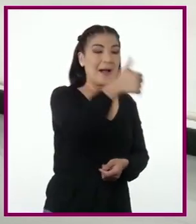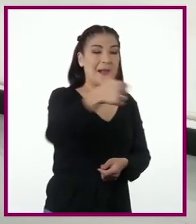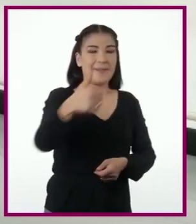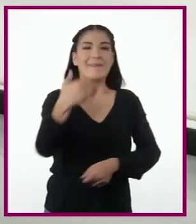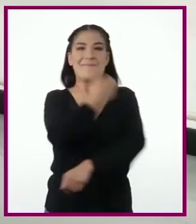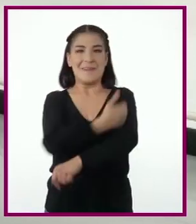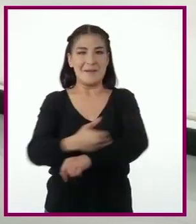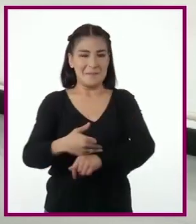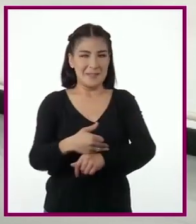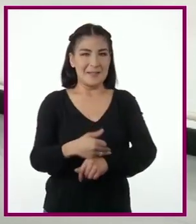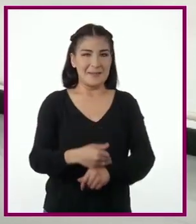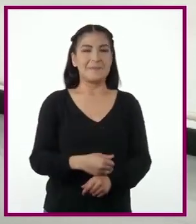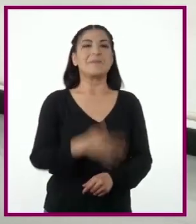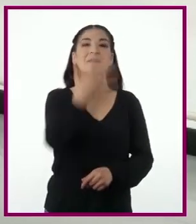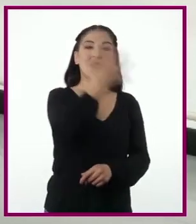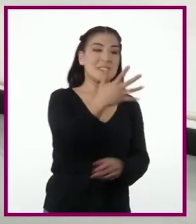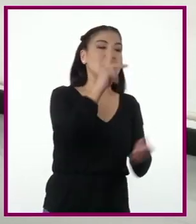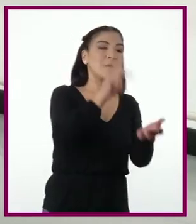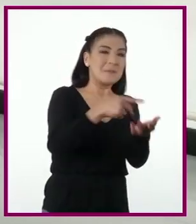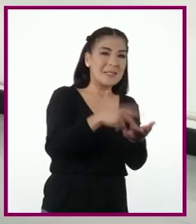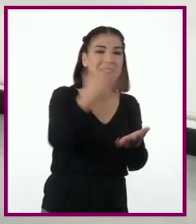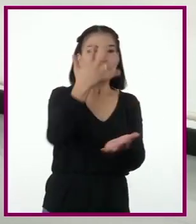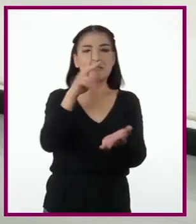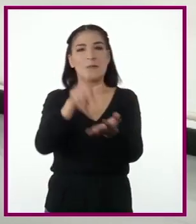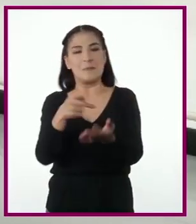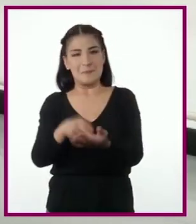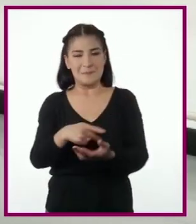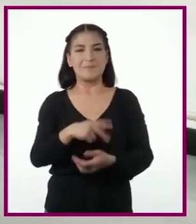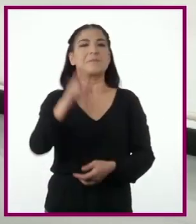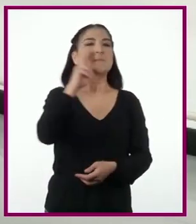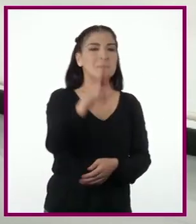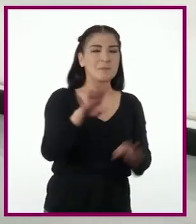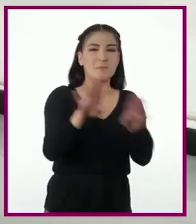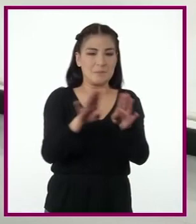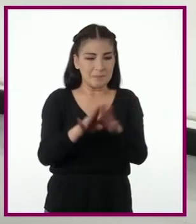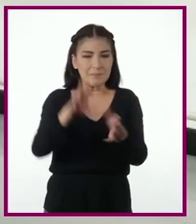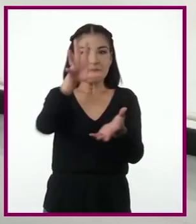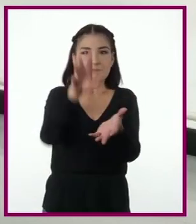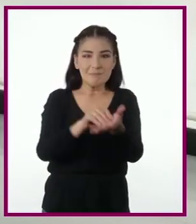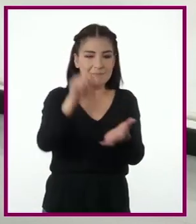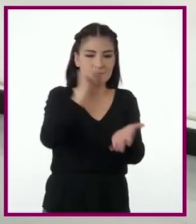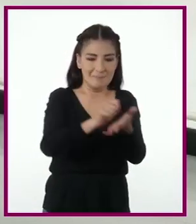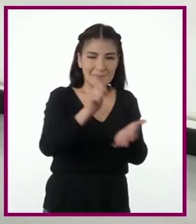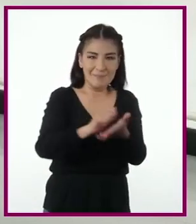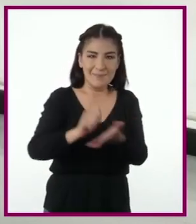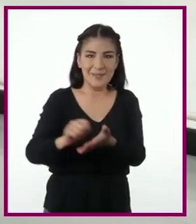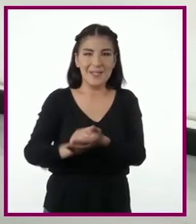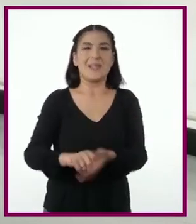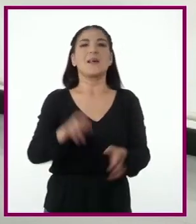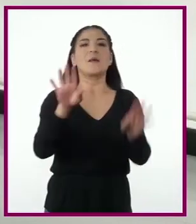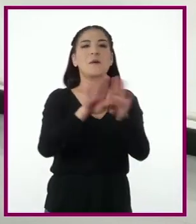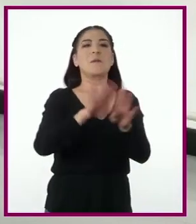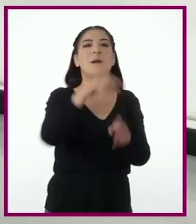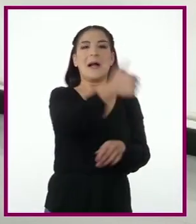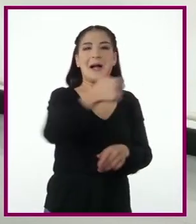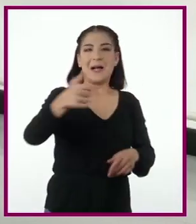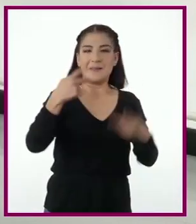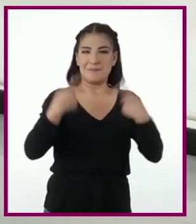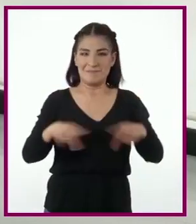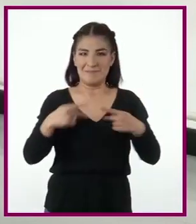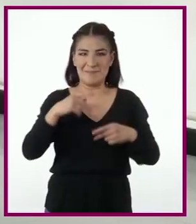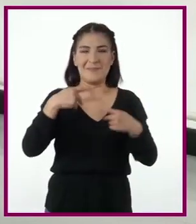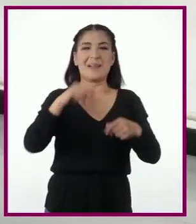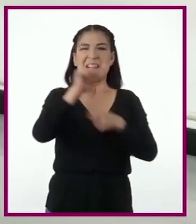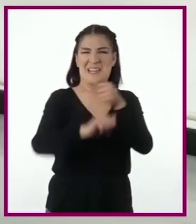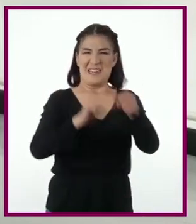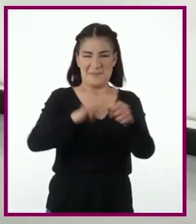familiares. Así es que vamos a realizar y registrar los resultados por cada uno de los depredadores. Vas a elaborar